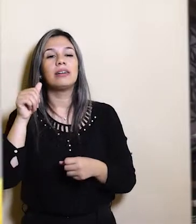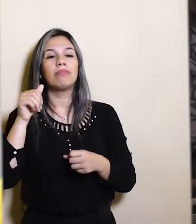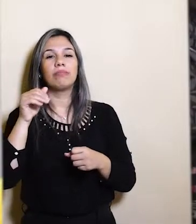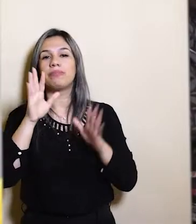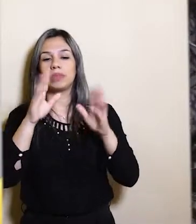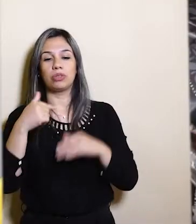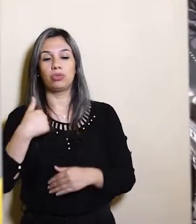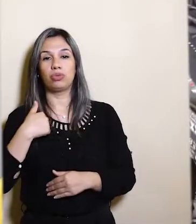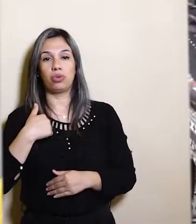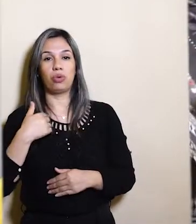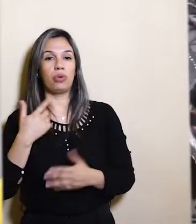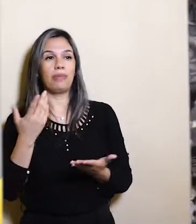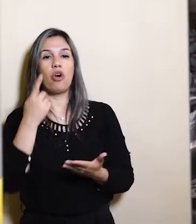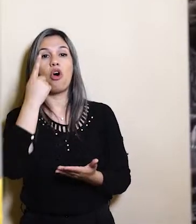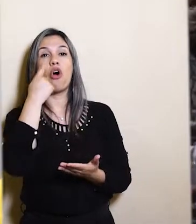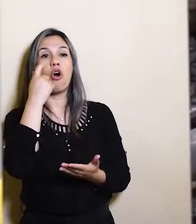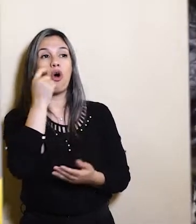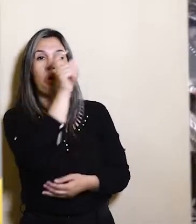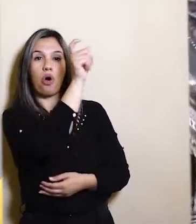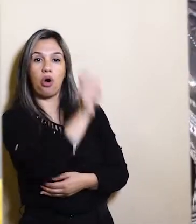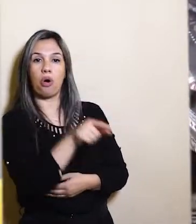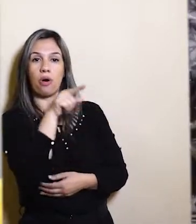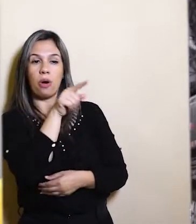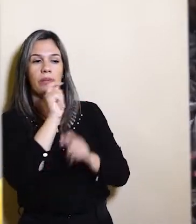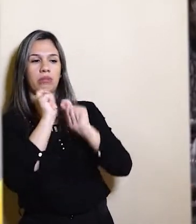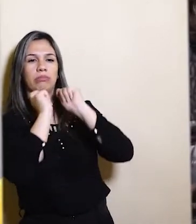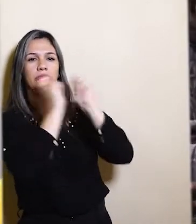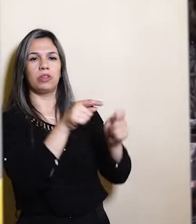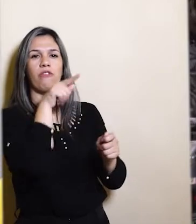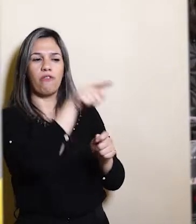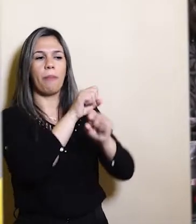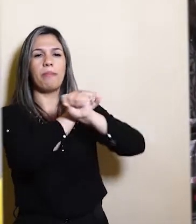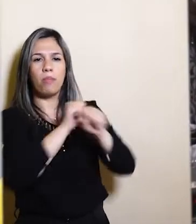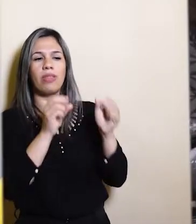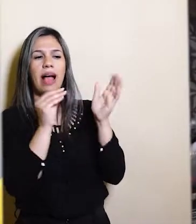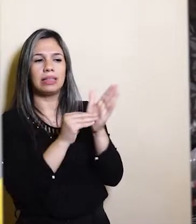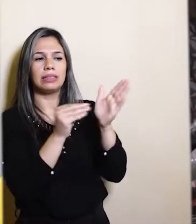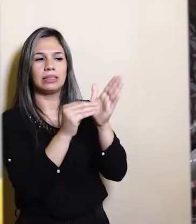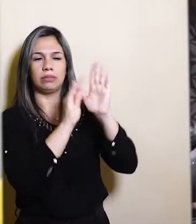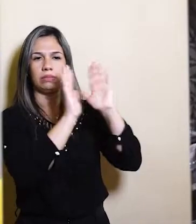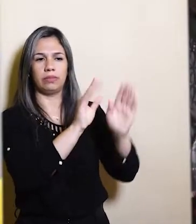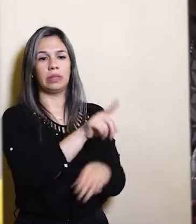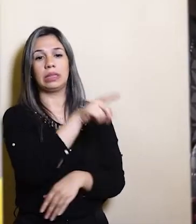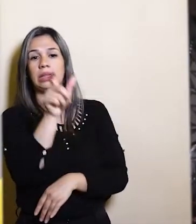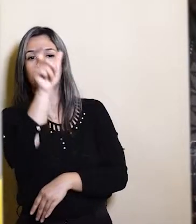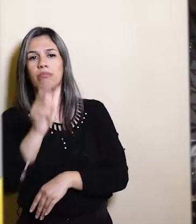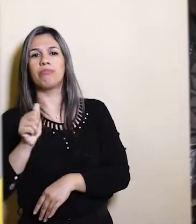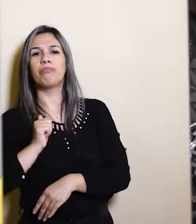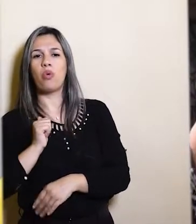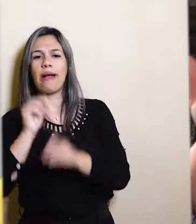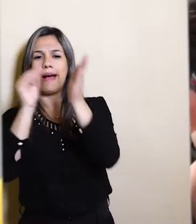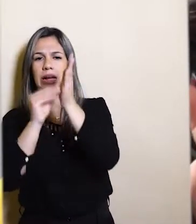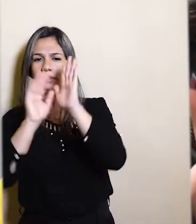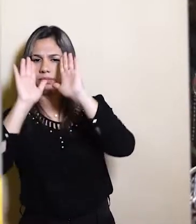estereotipos generados para hombres y para mujeres, para niñas y para niños, ¿verdad?, han generado una situación en donde